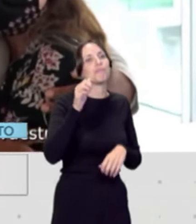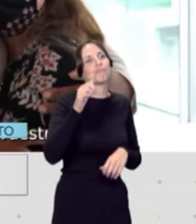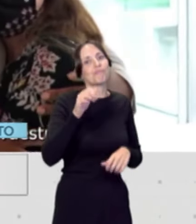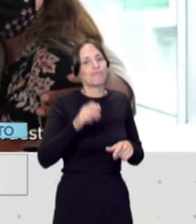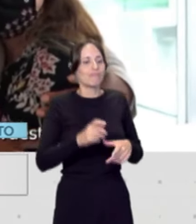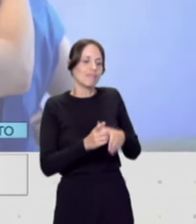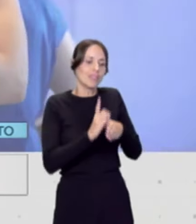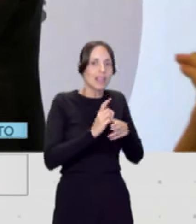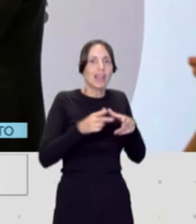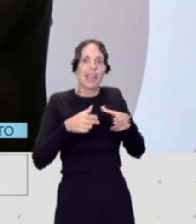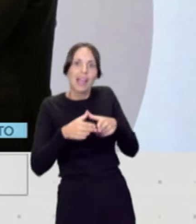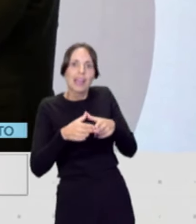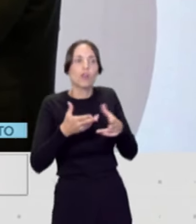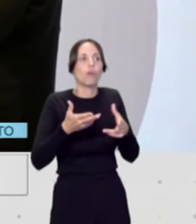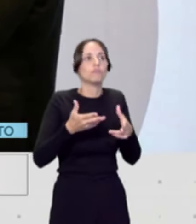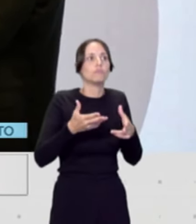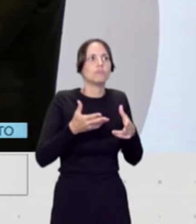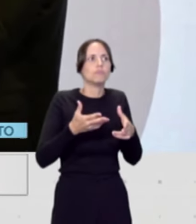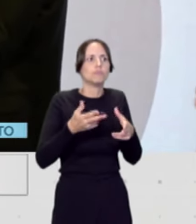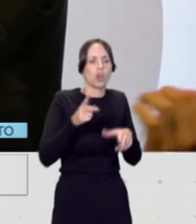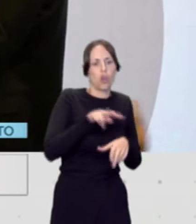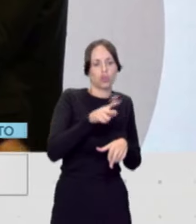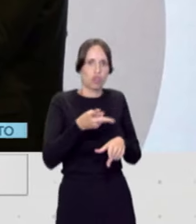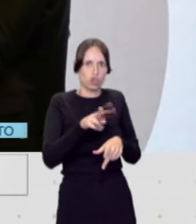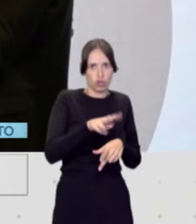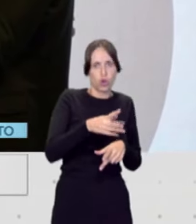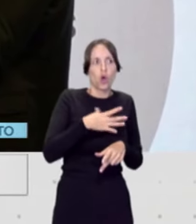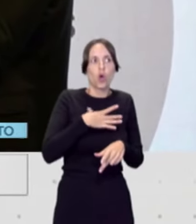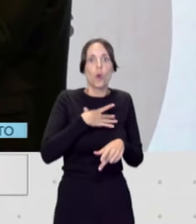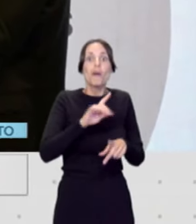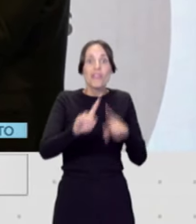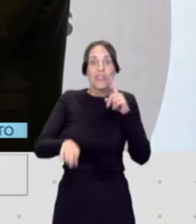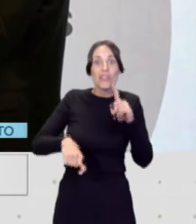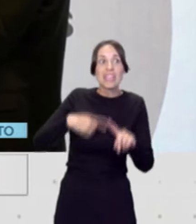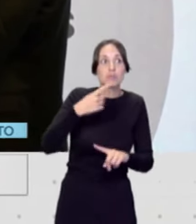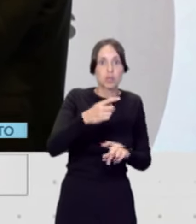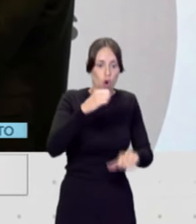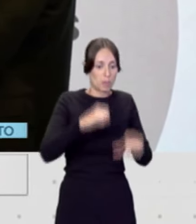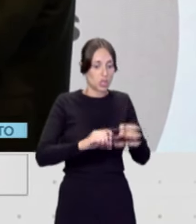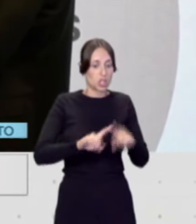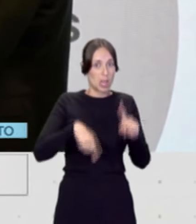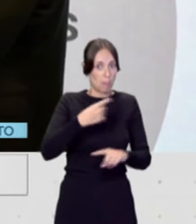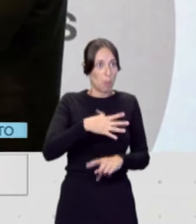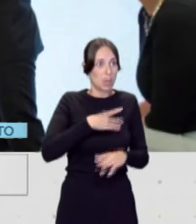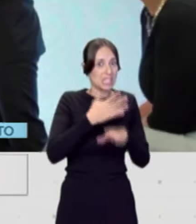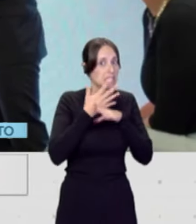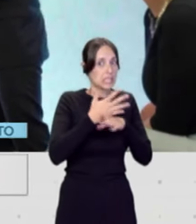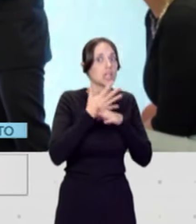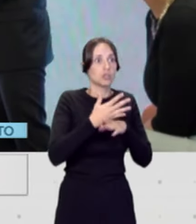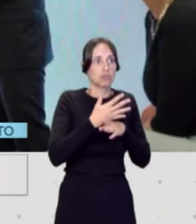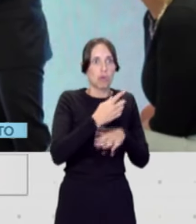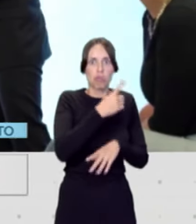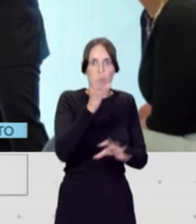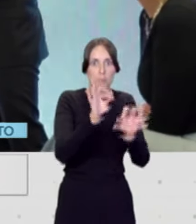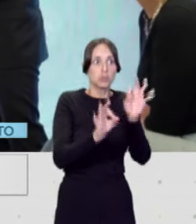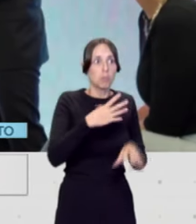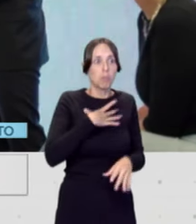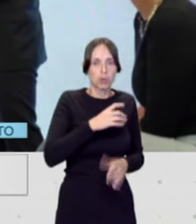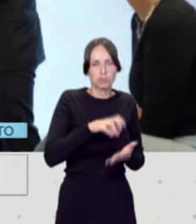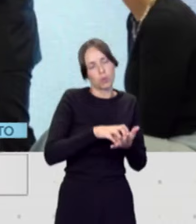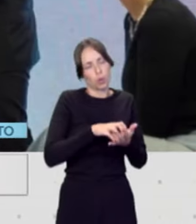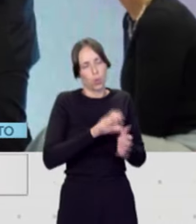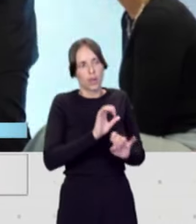genitales, ¿se pueden tener relaciones plenas, doctor, después de estas operaciones? Creo que es una duda que muchos tienen, ¿no? Sí, yo creo